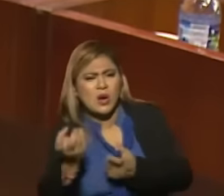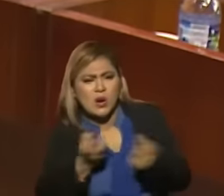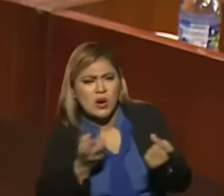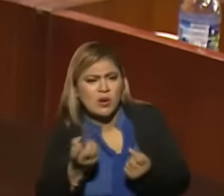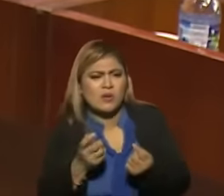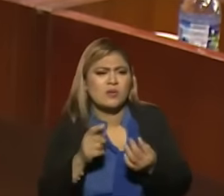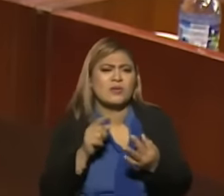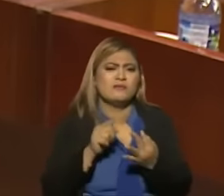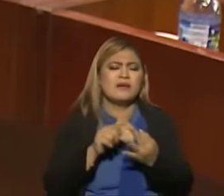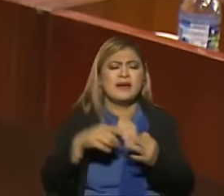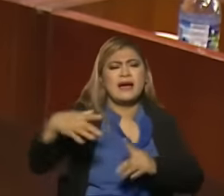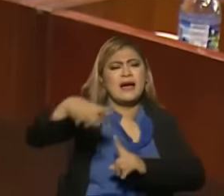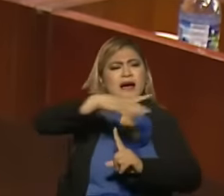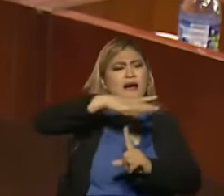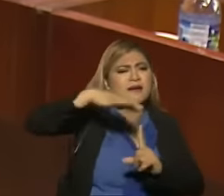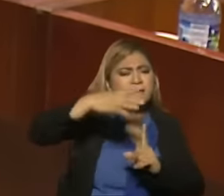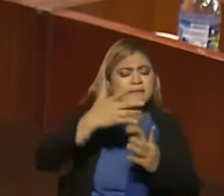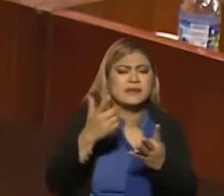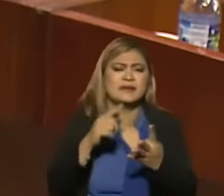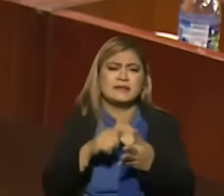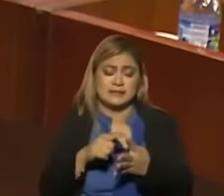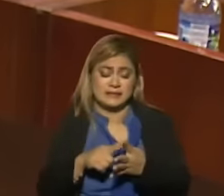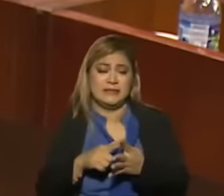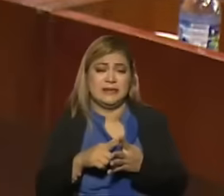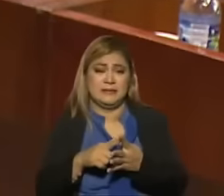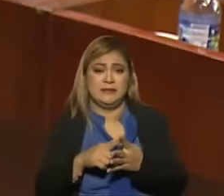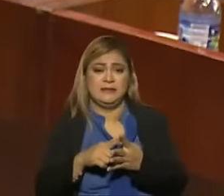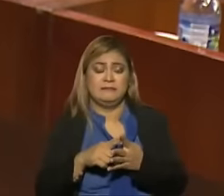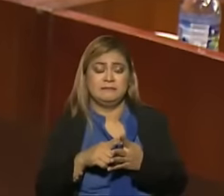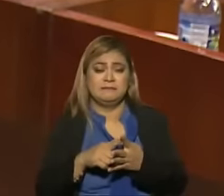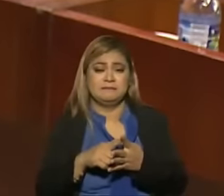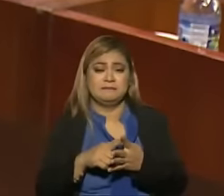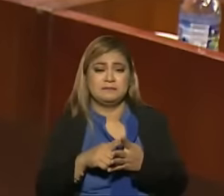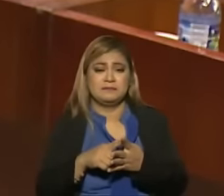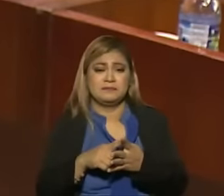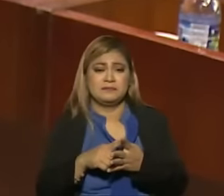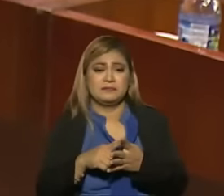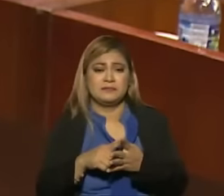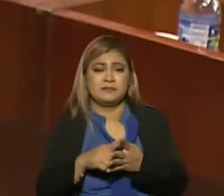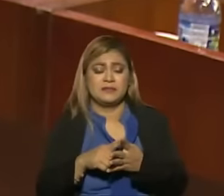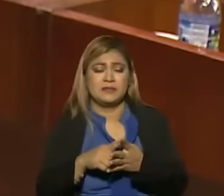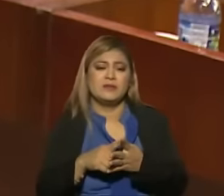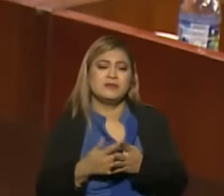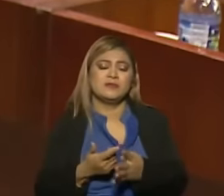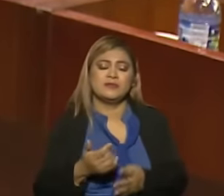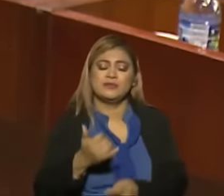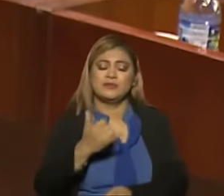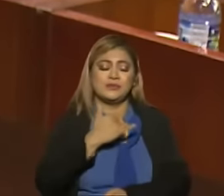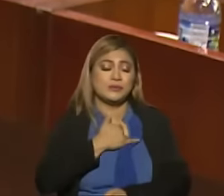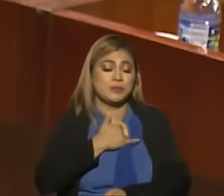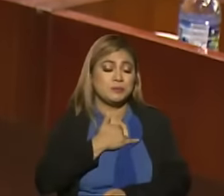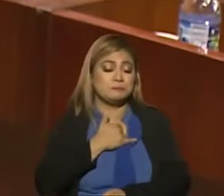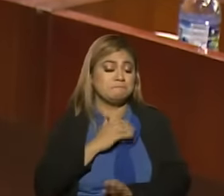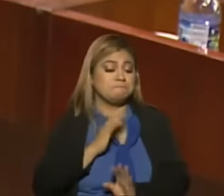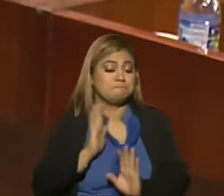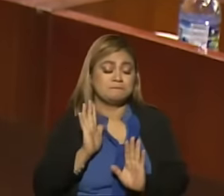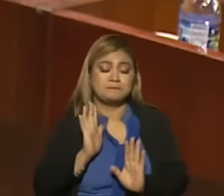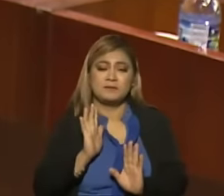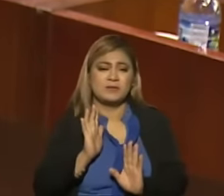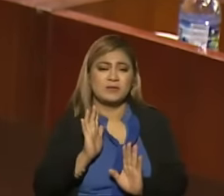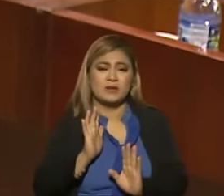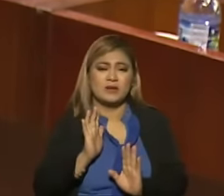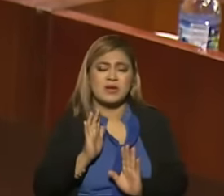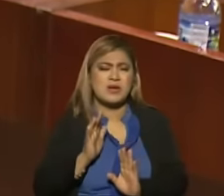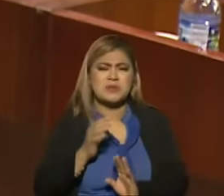la situación que origina esta discusión producto del fallo de la Corte, yo no conozco y no